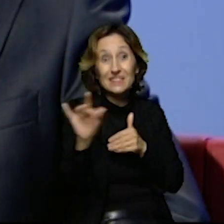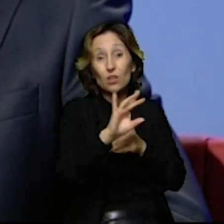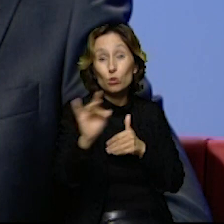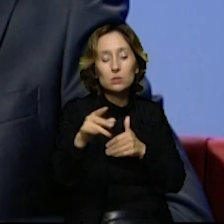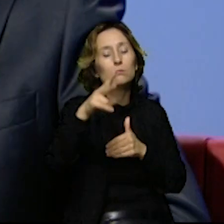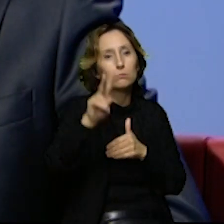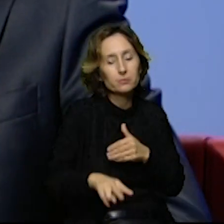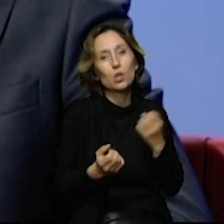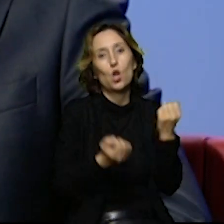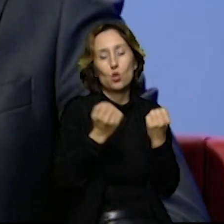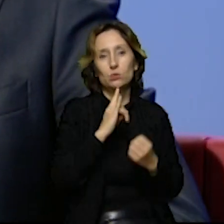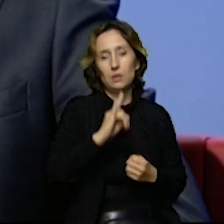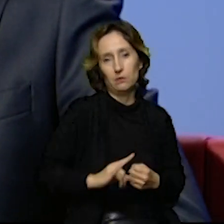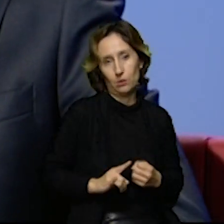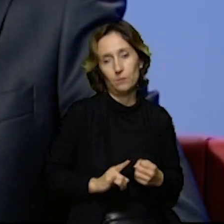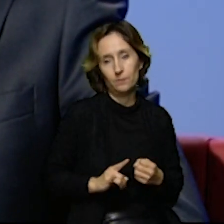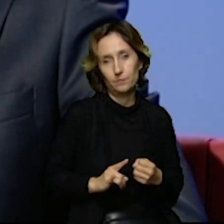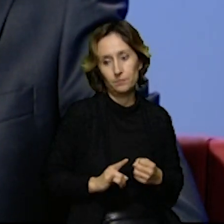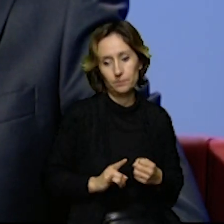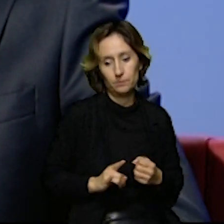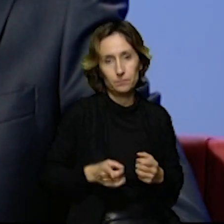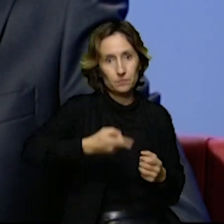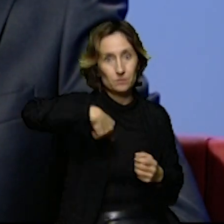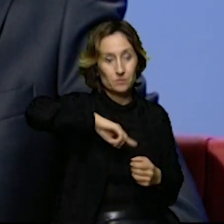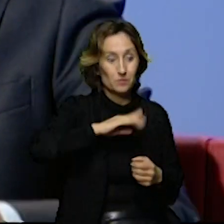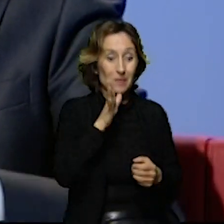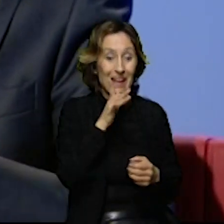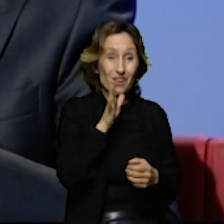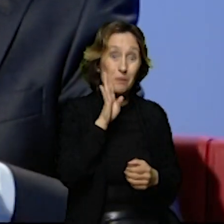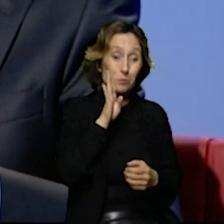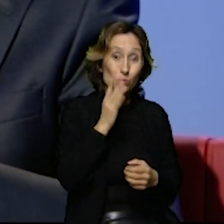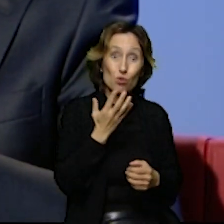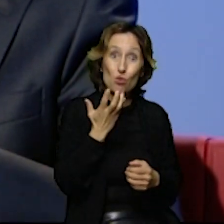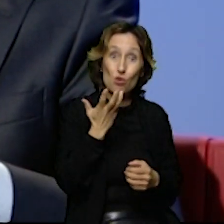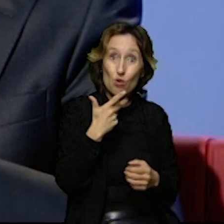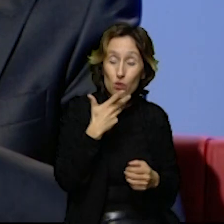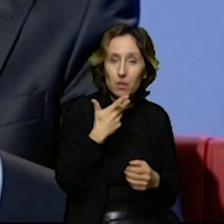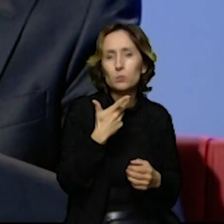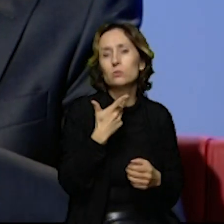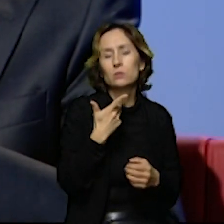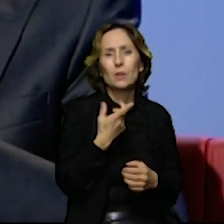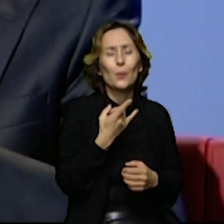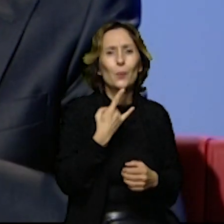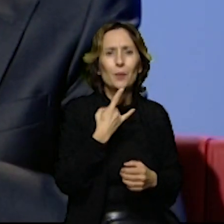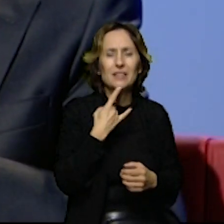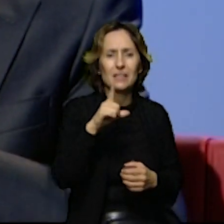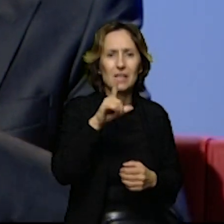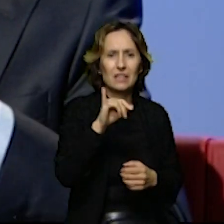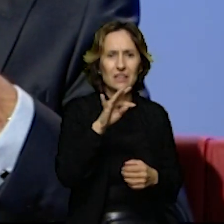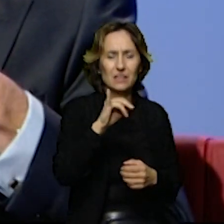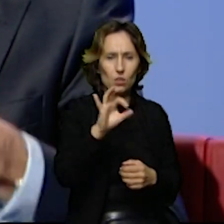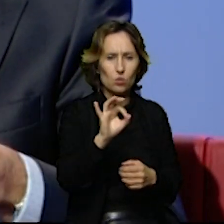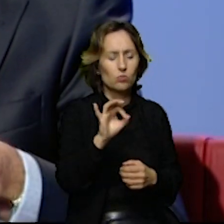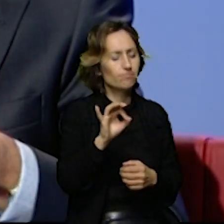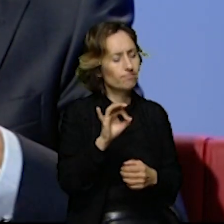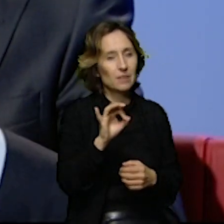eléctrico. El coche eléctrico, tal como lo conocemos con las baterías de litio, se están estudiando otros tipos de baterías,